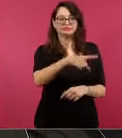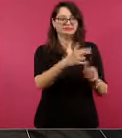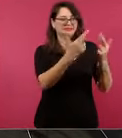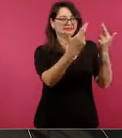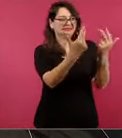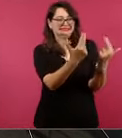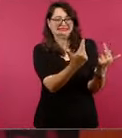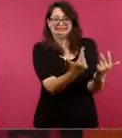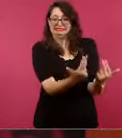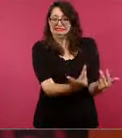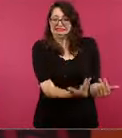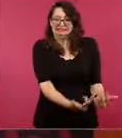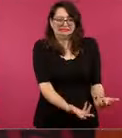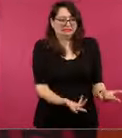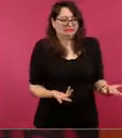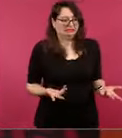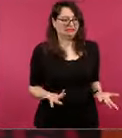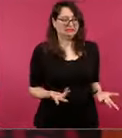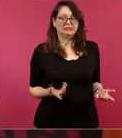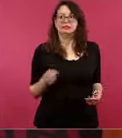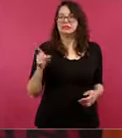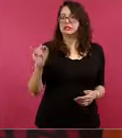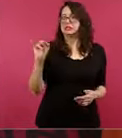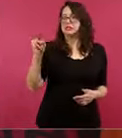quieren prohibir el libro.